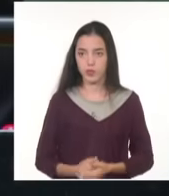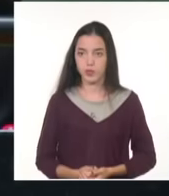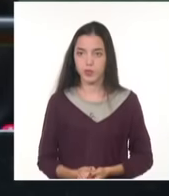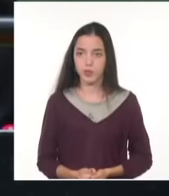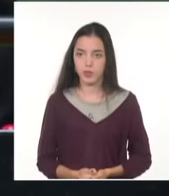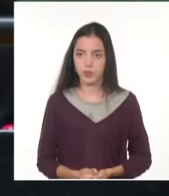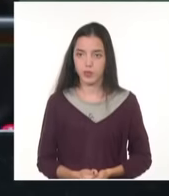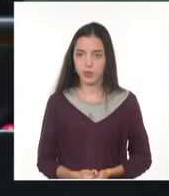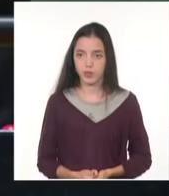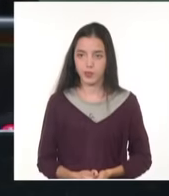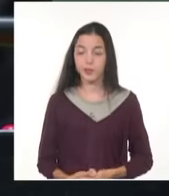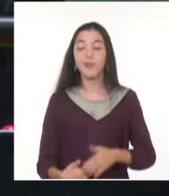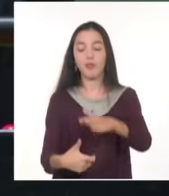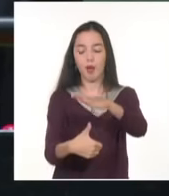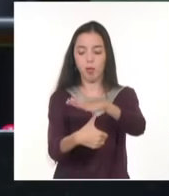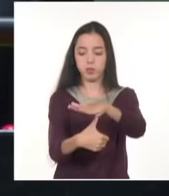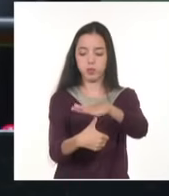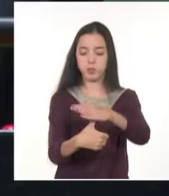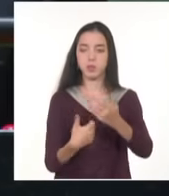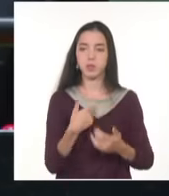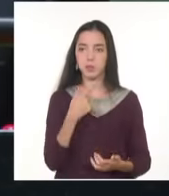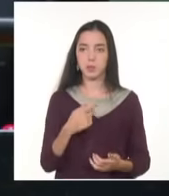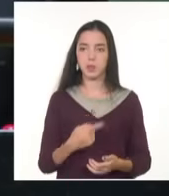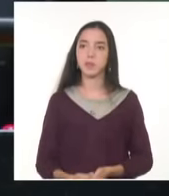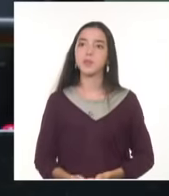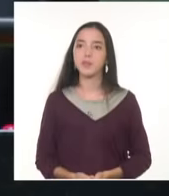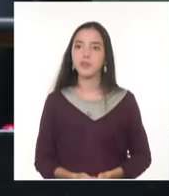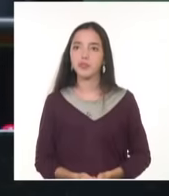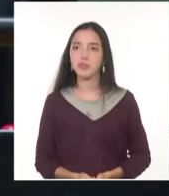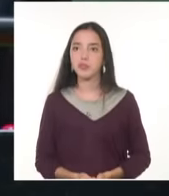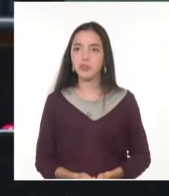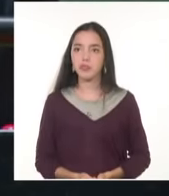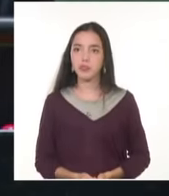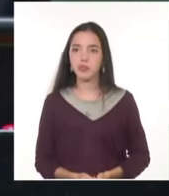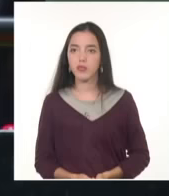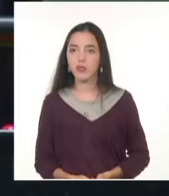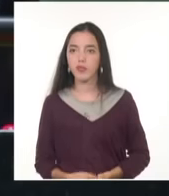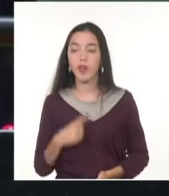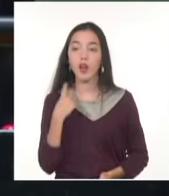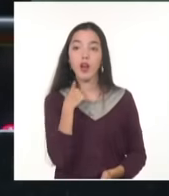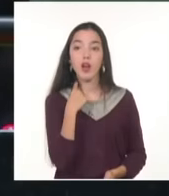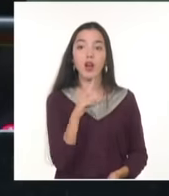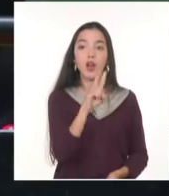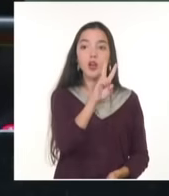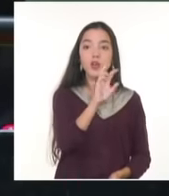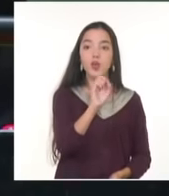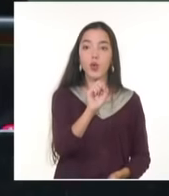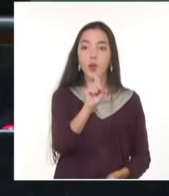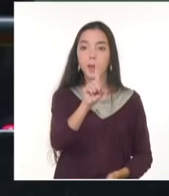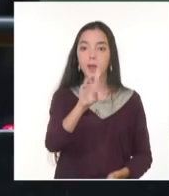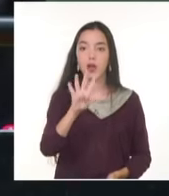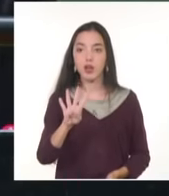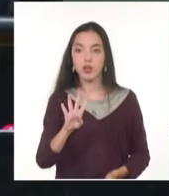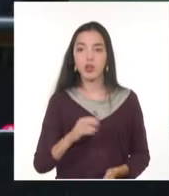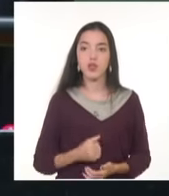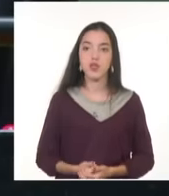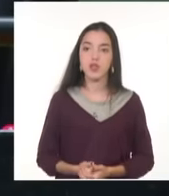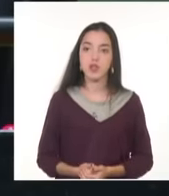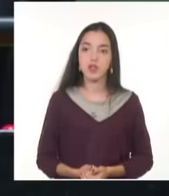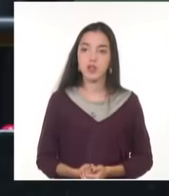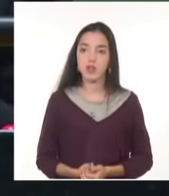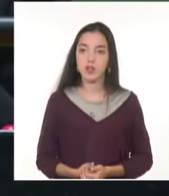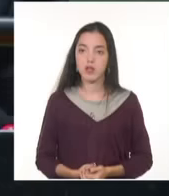Señora Presidenta, en 2014, la Comunidad de Estados Latinoamericanos y Caribeños